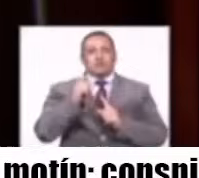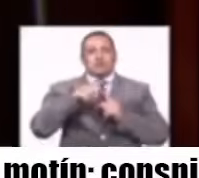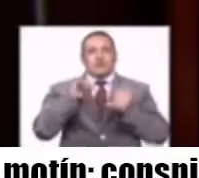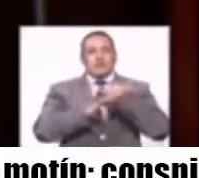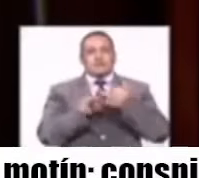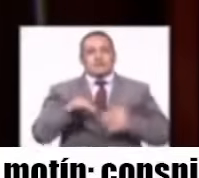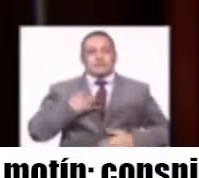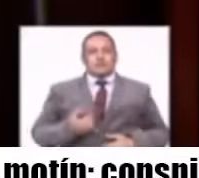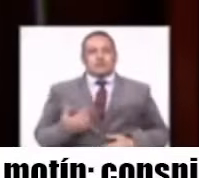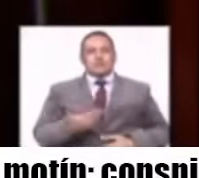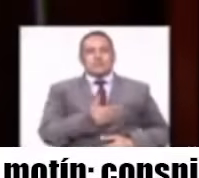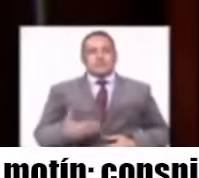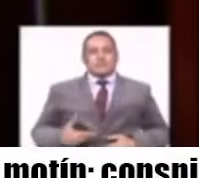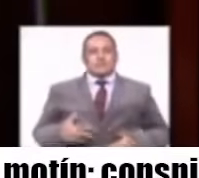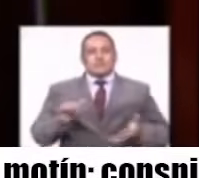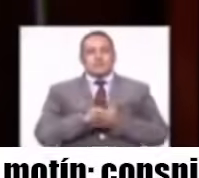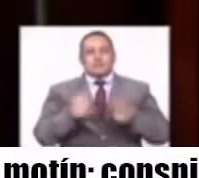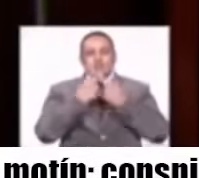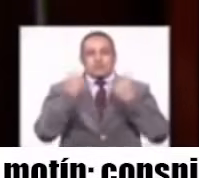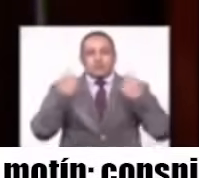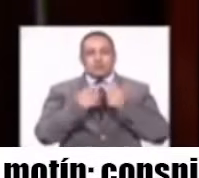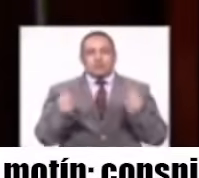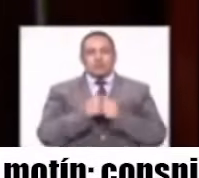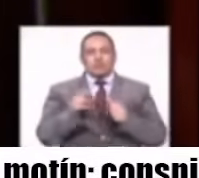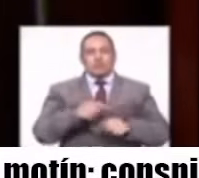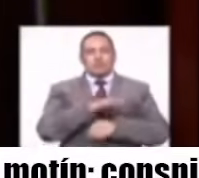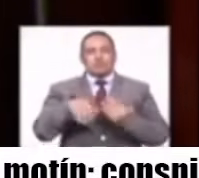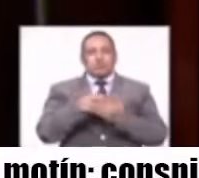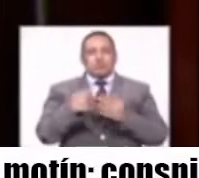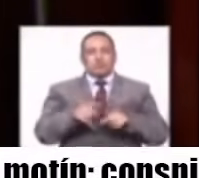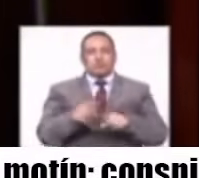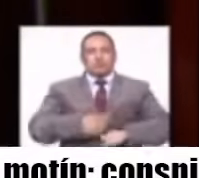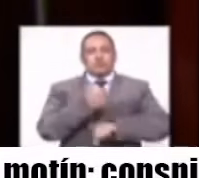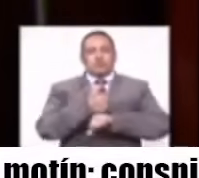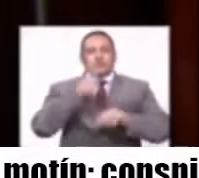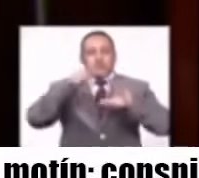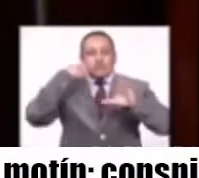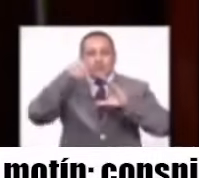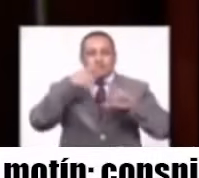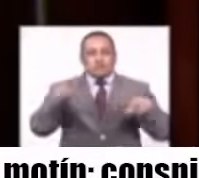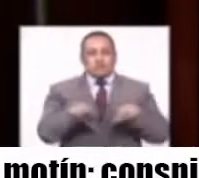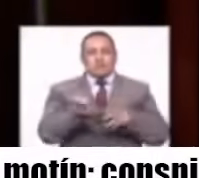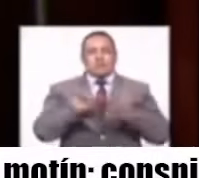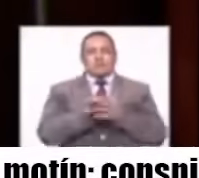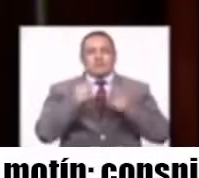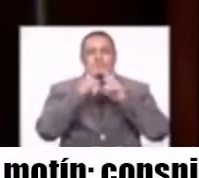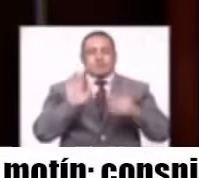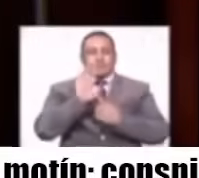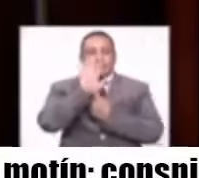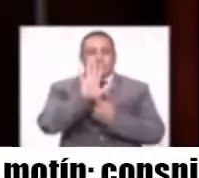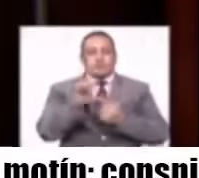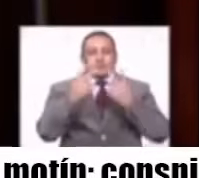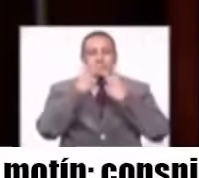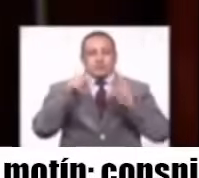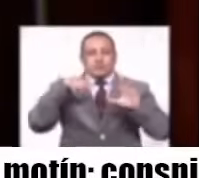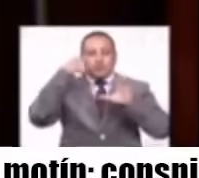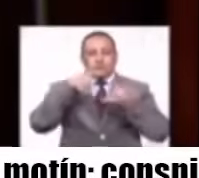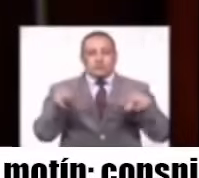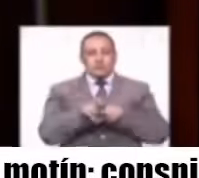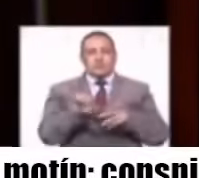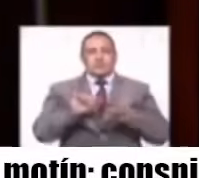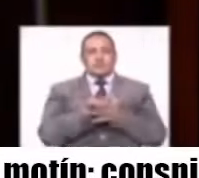Señor presidente, yo quiero por favor que usted autorice un video que está presentado ahí para que